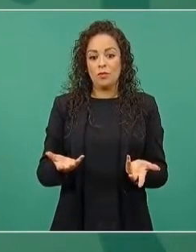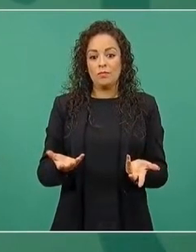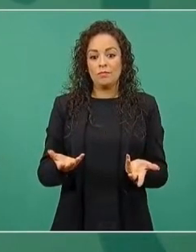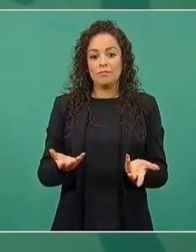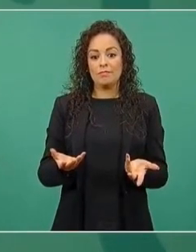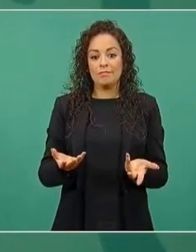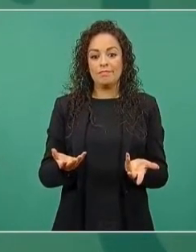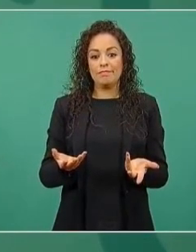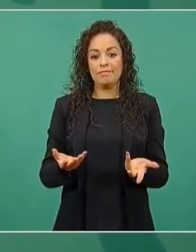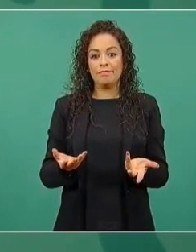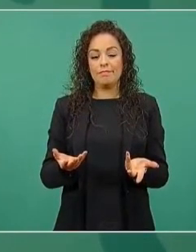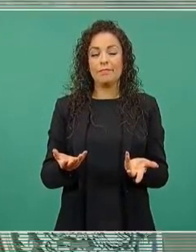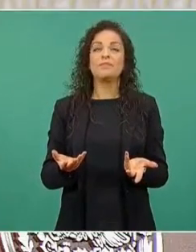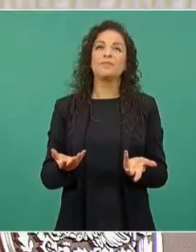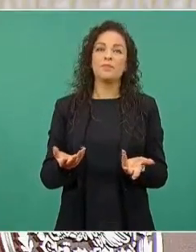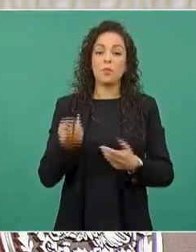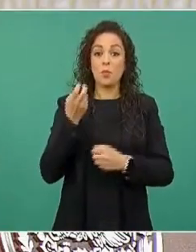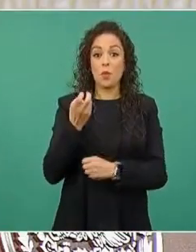empezaron a ofrecer